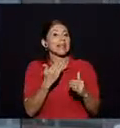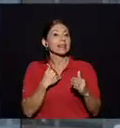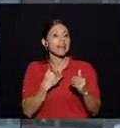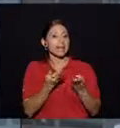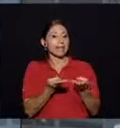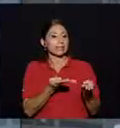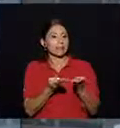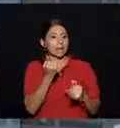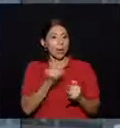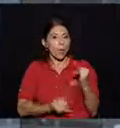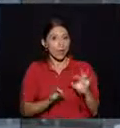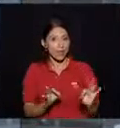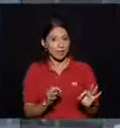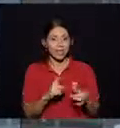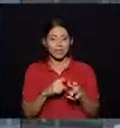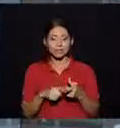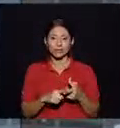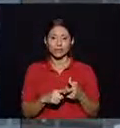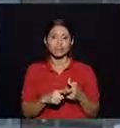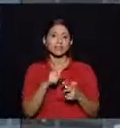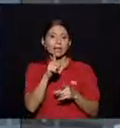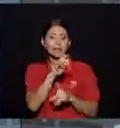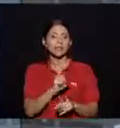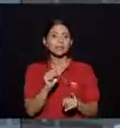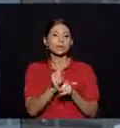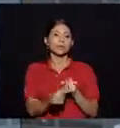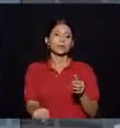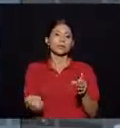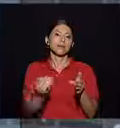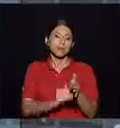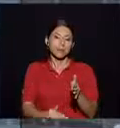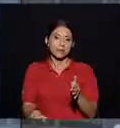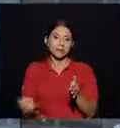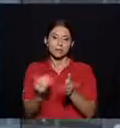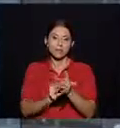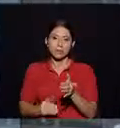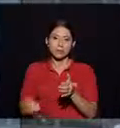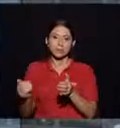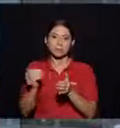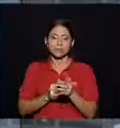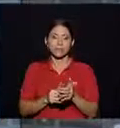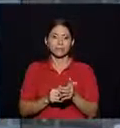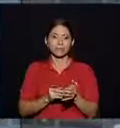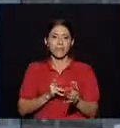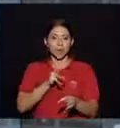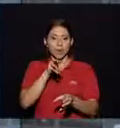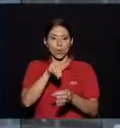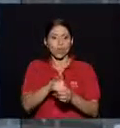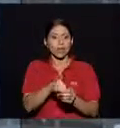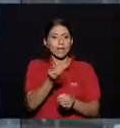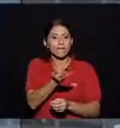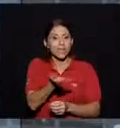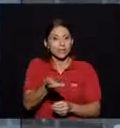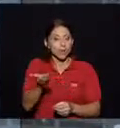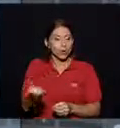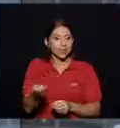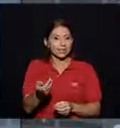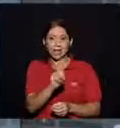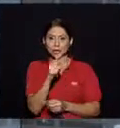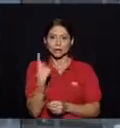completa. Entonces, ¿verdad?, tenemos ahí como un círculo que involucra muchos otros factores que van más allá de la mera actividad